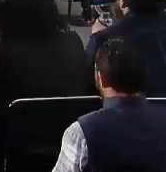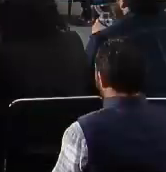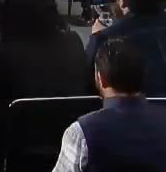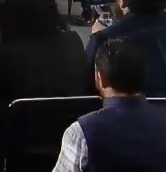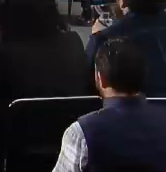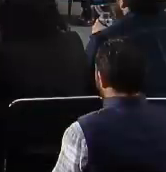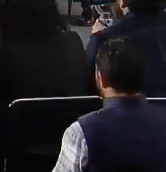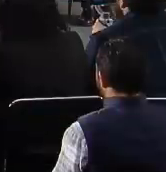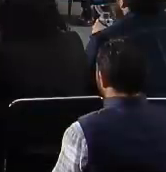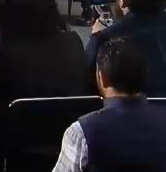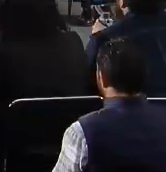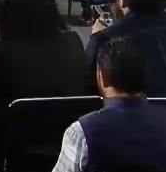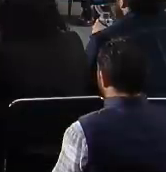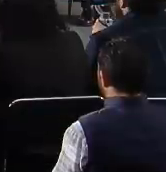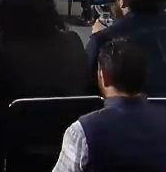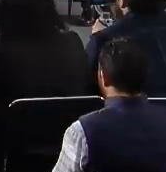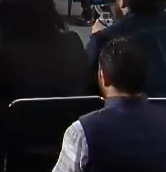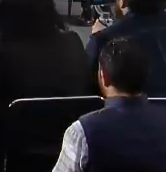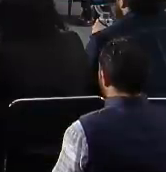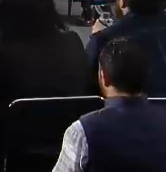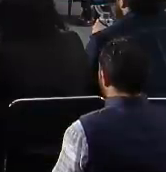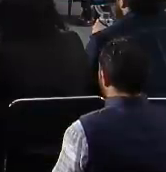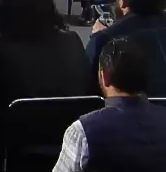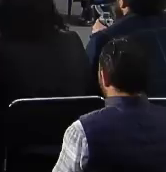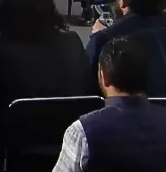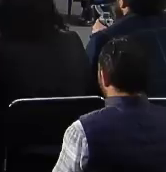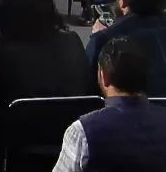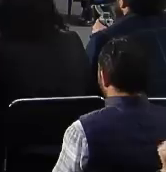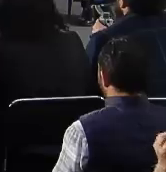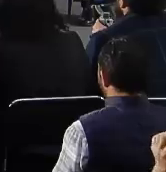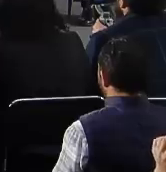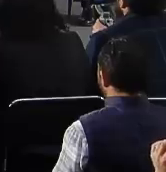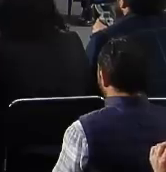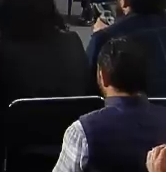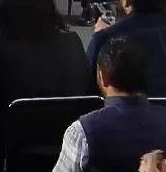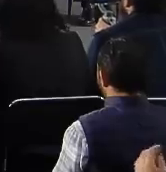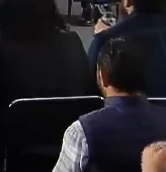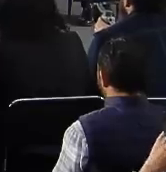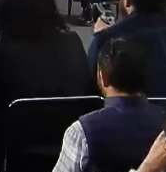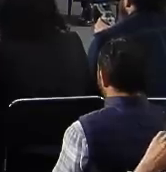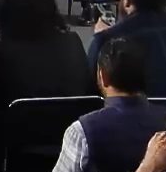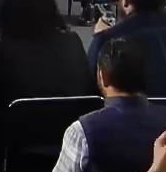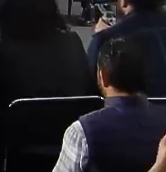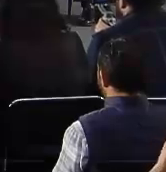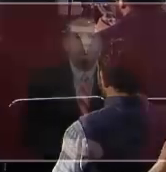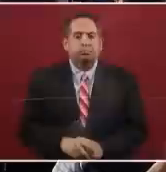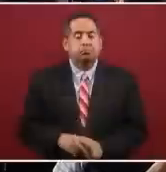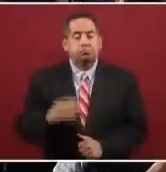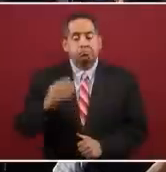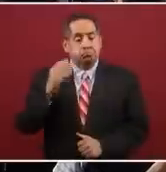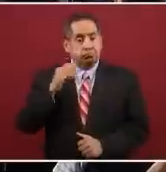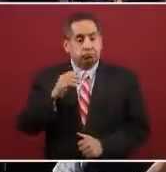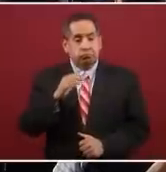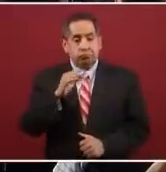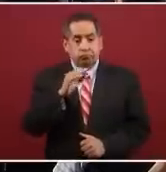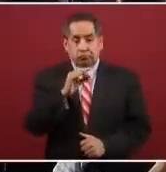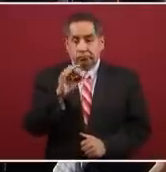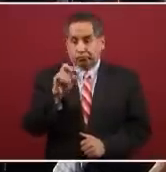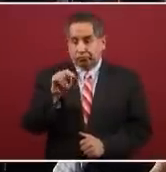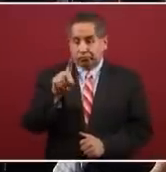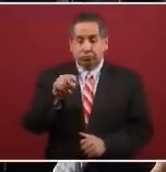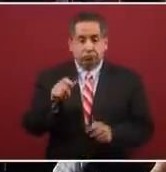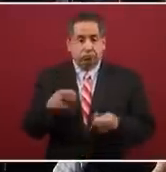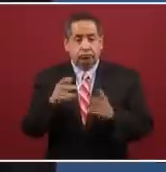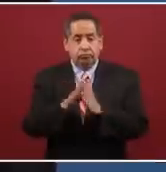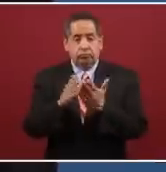se están vendiendo en 18 pesos como nunca, y libros muy importantes para